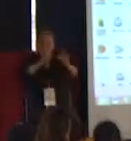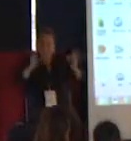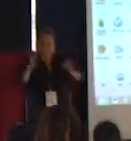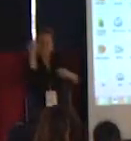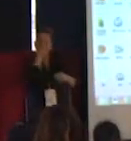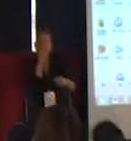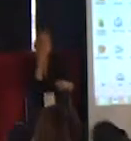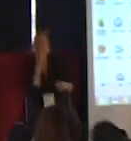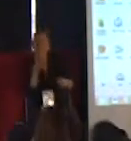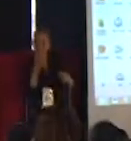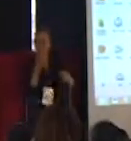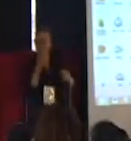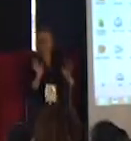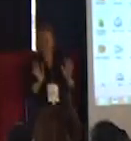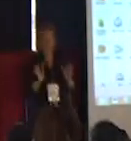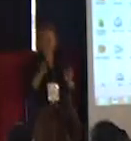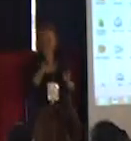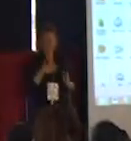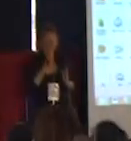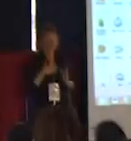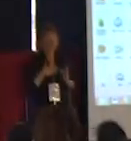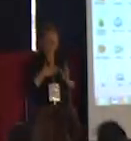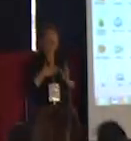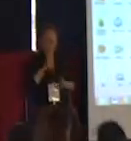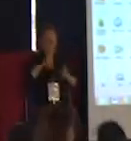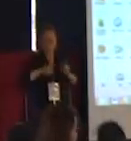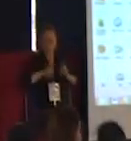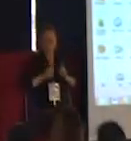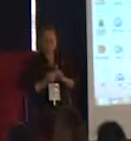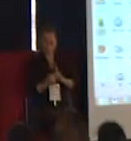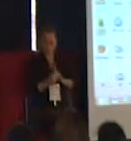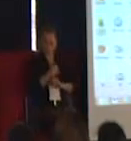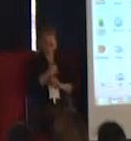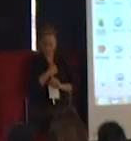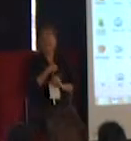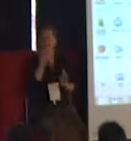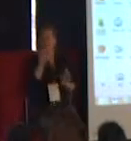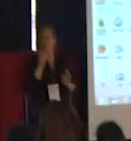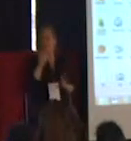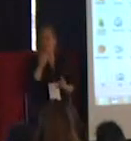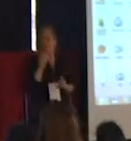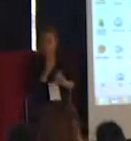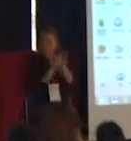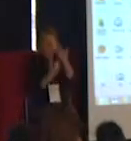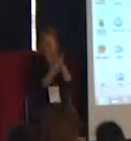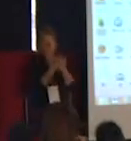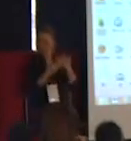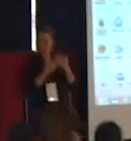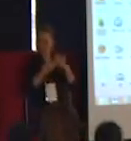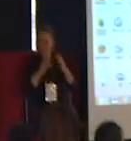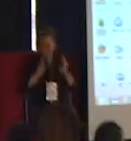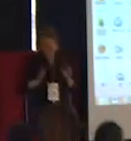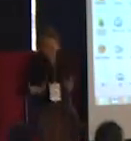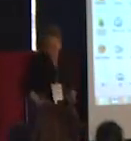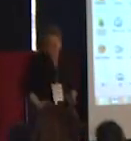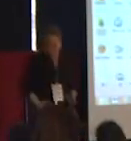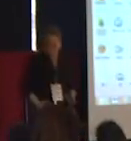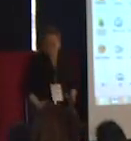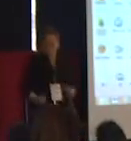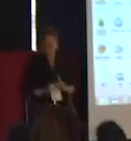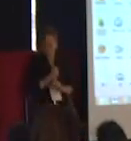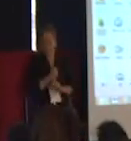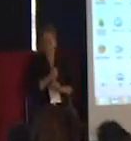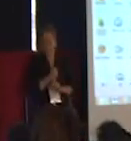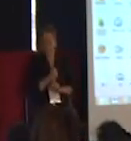parte del cuerpo. A esa parte del cuerpo a la cual le vulneramos los derechos. A esa parte del cuerpo a la cual se